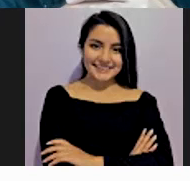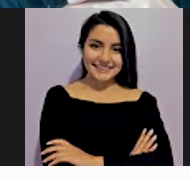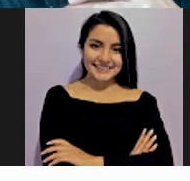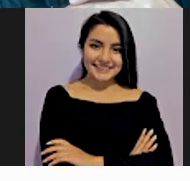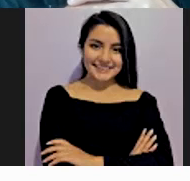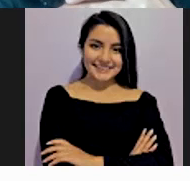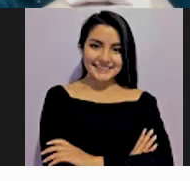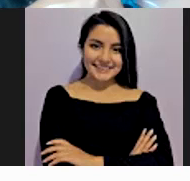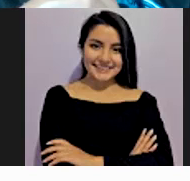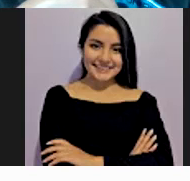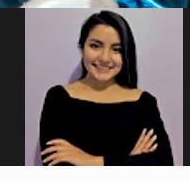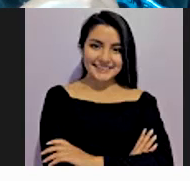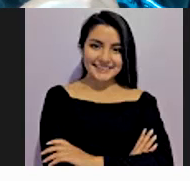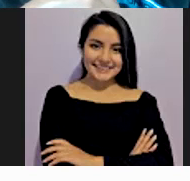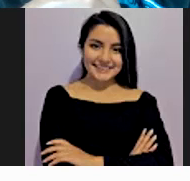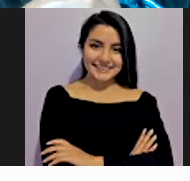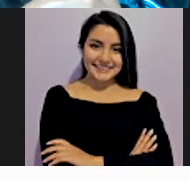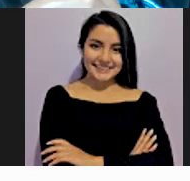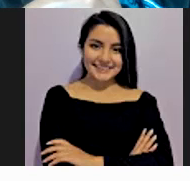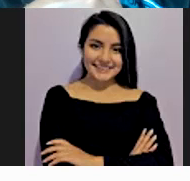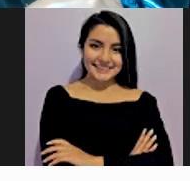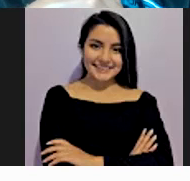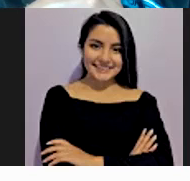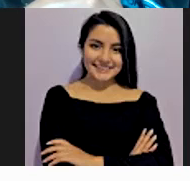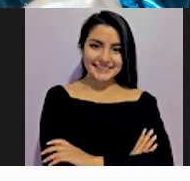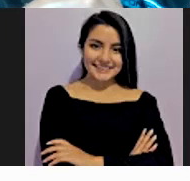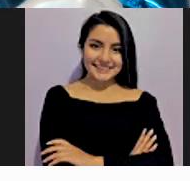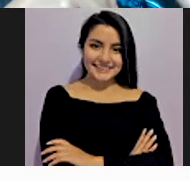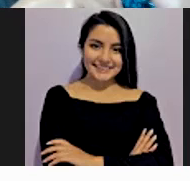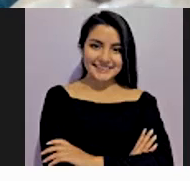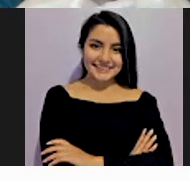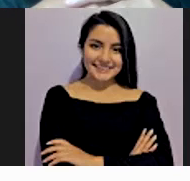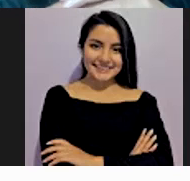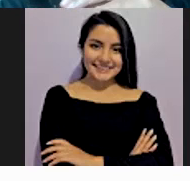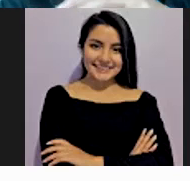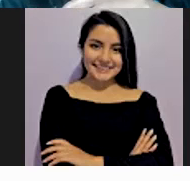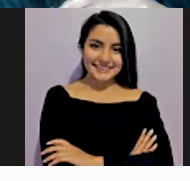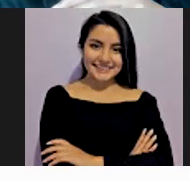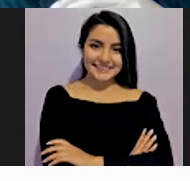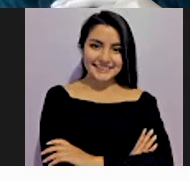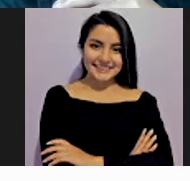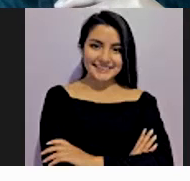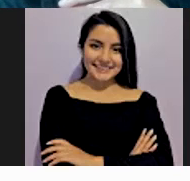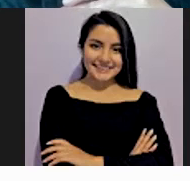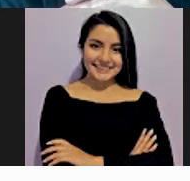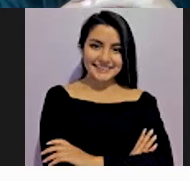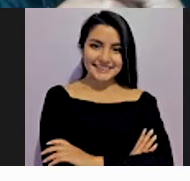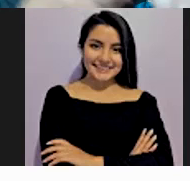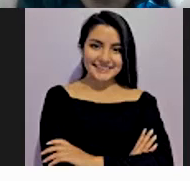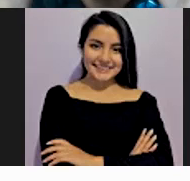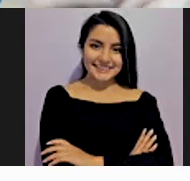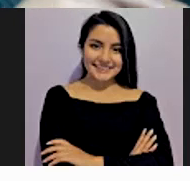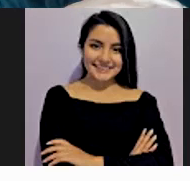también, ¿cierto? Pero Edgar ya no está, no sé quién les va a reemplazar a Edgar ahí. ¿sí? ¿Quién irá a dar la materia de Edgar también? ¿Quién